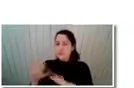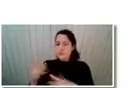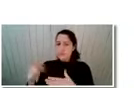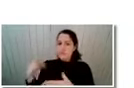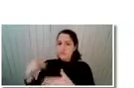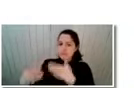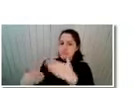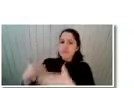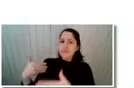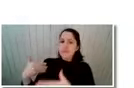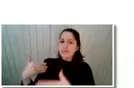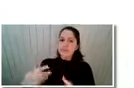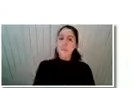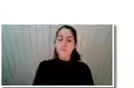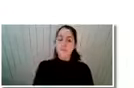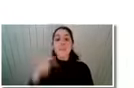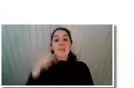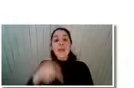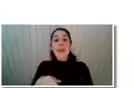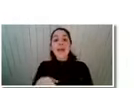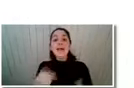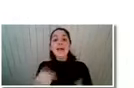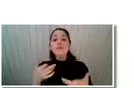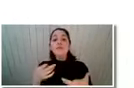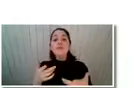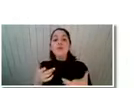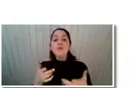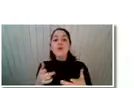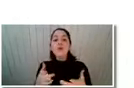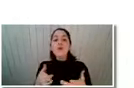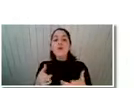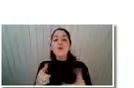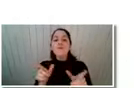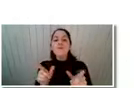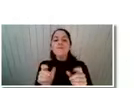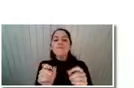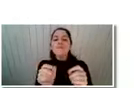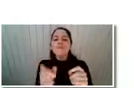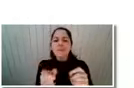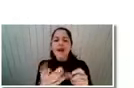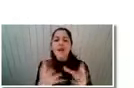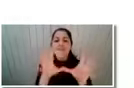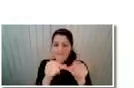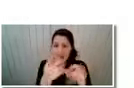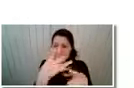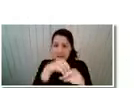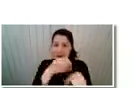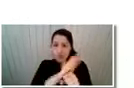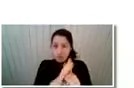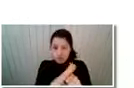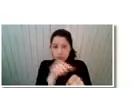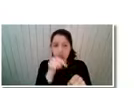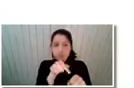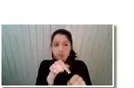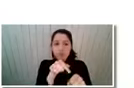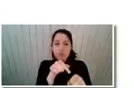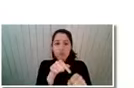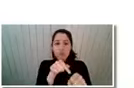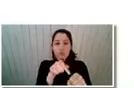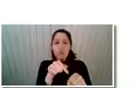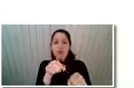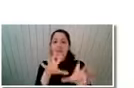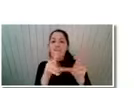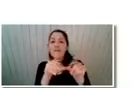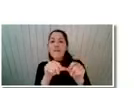tienen la particularidad que son zoonóticos. Esta familia de virus, los que pertenecen a este grupo de la familia beta, lo que tienen es